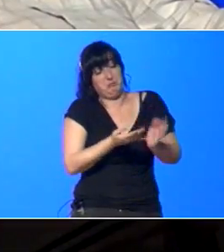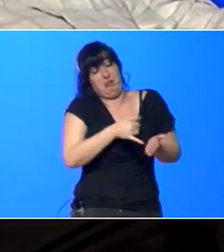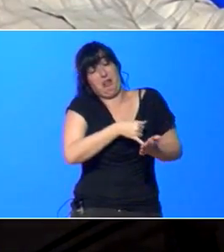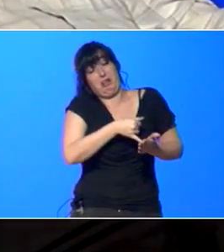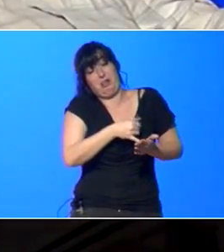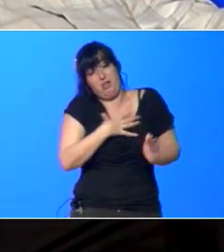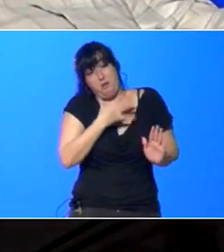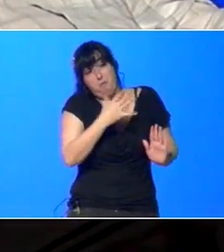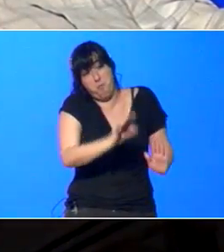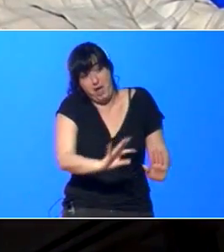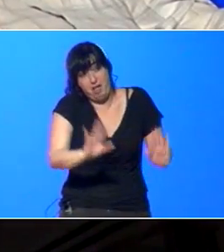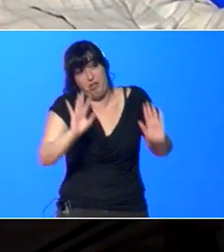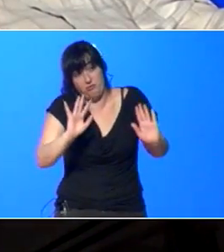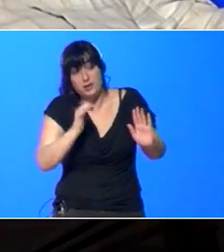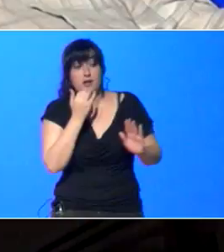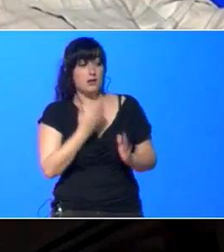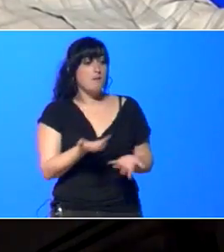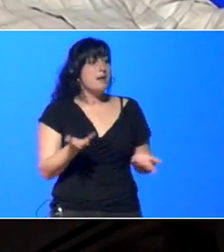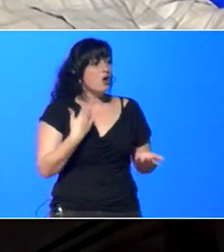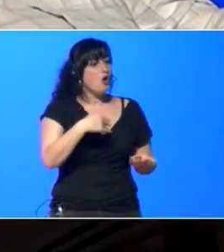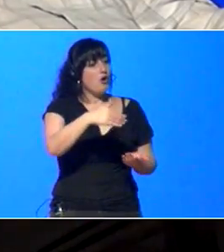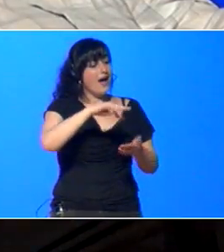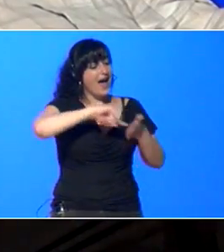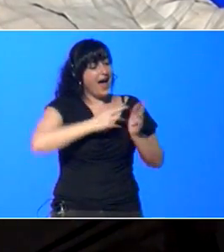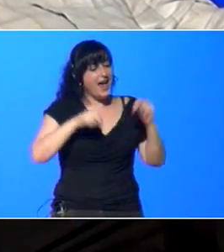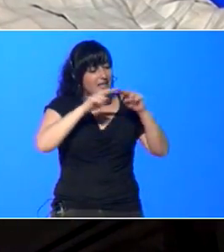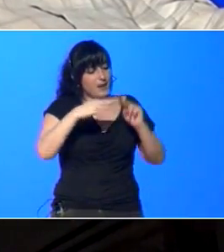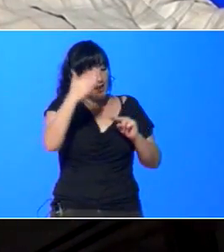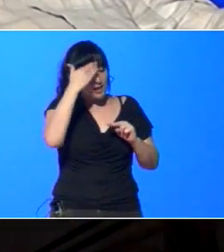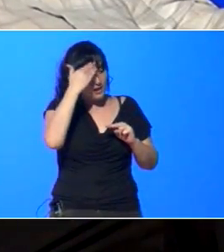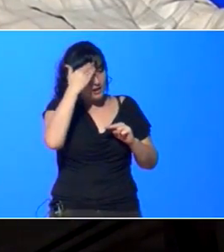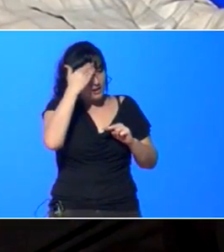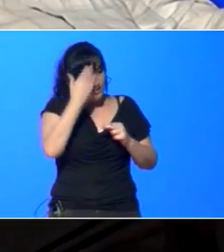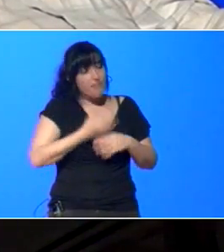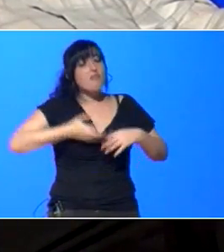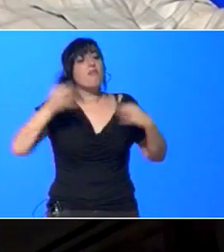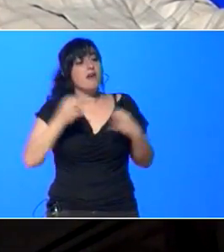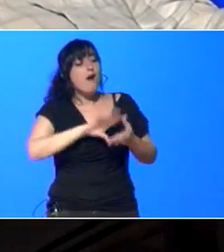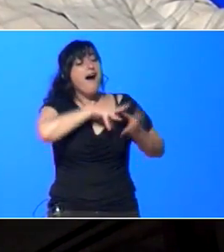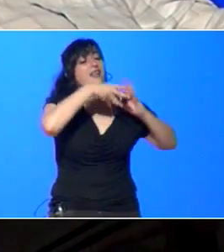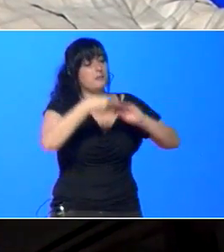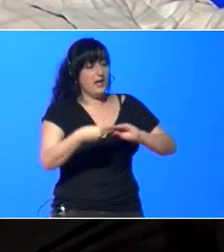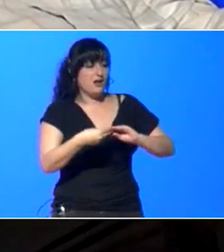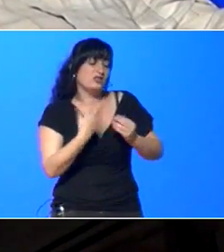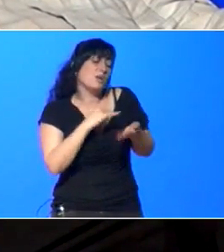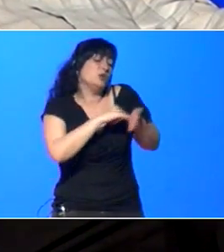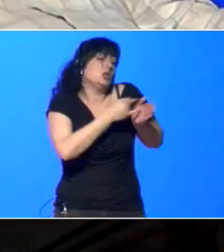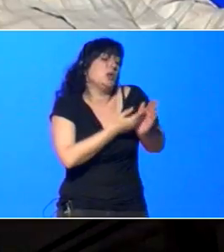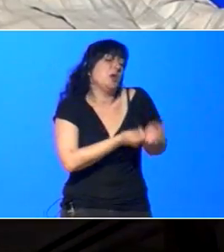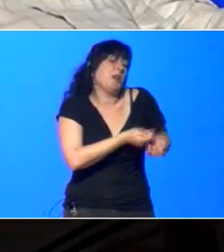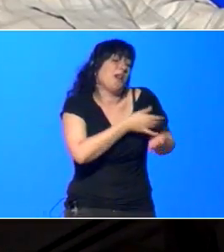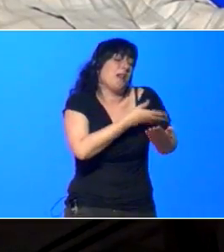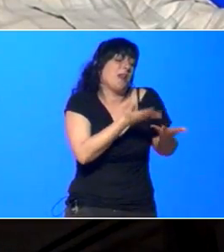en lo físico se entiende muy bien. Pues a nivel cognitivo también tengo yo que dejar de parchear y empezar a hacer una programación didáctica desde el